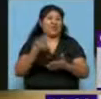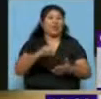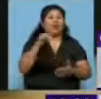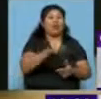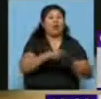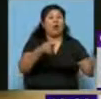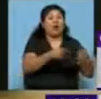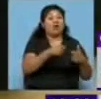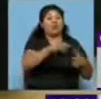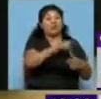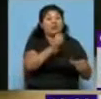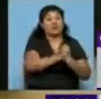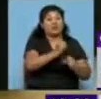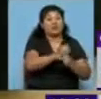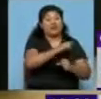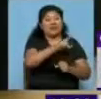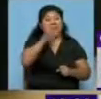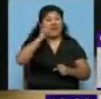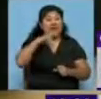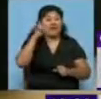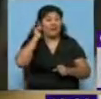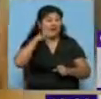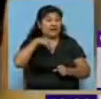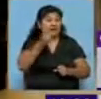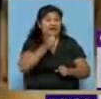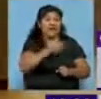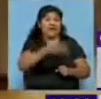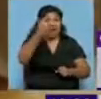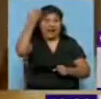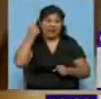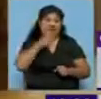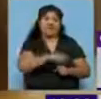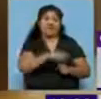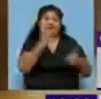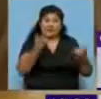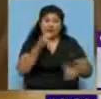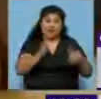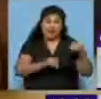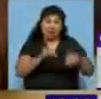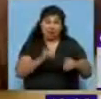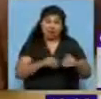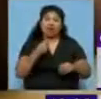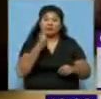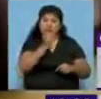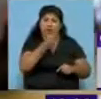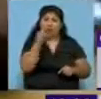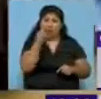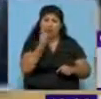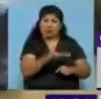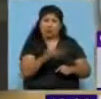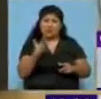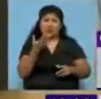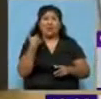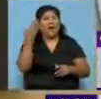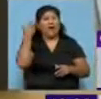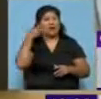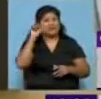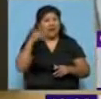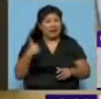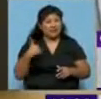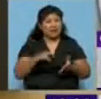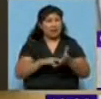el hombre que sacó a la Argentina de la crisis para la mayoría. Sin dudas. Entonces, claro, si vos haces una encuesta, probablemente muchos digan, yo confío en Labaña para sacar a la